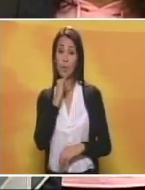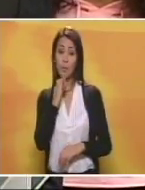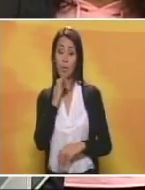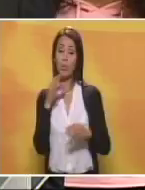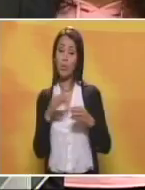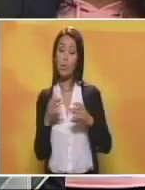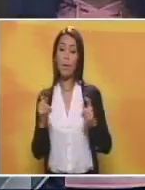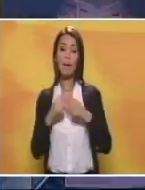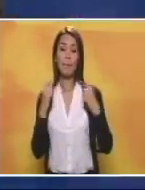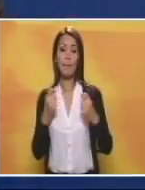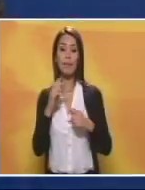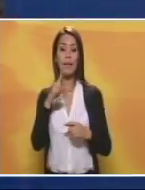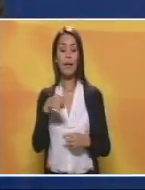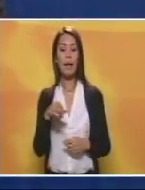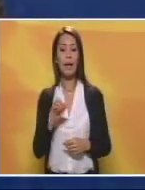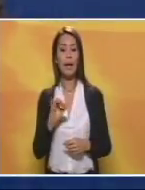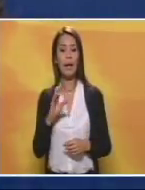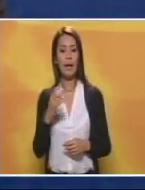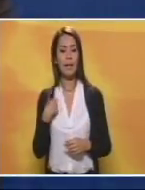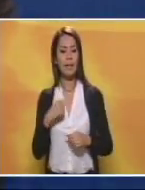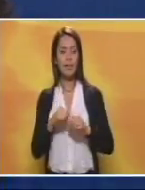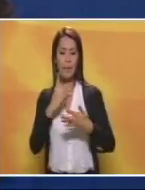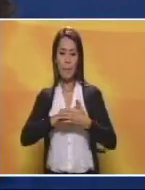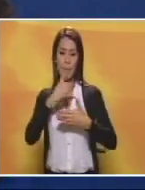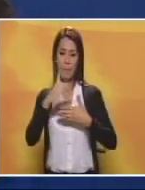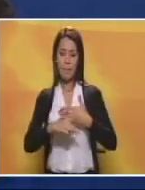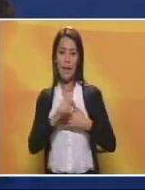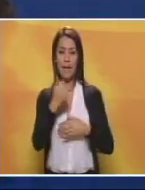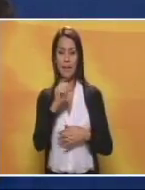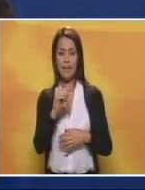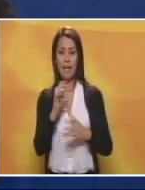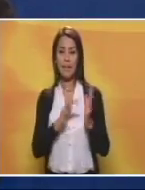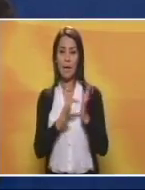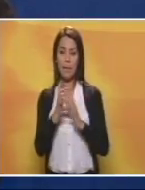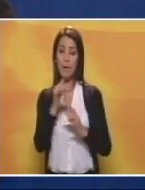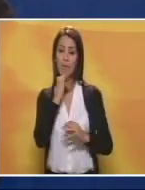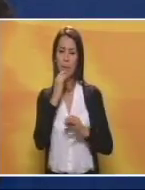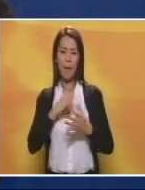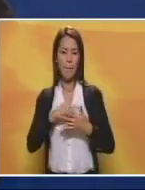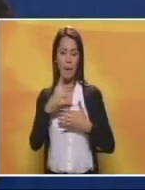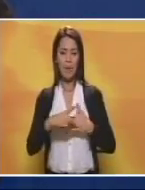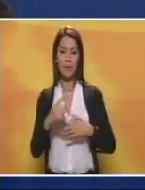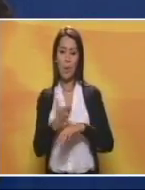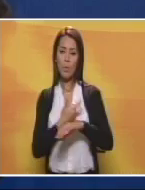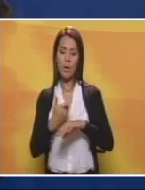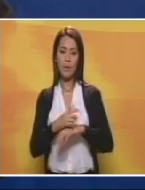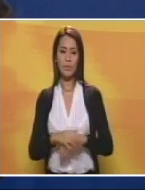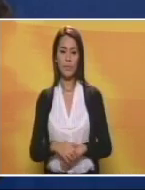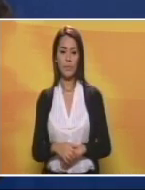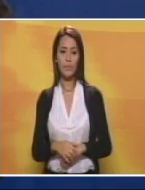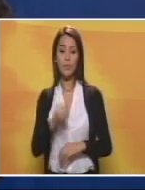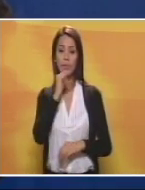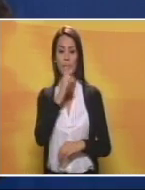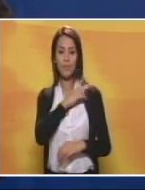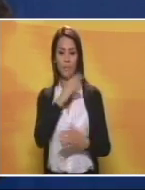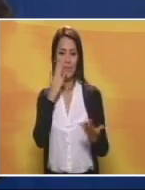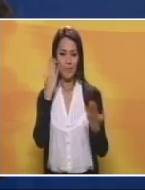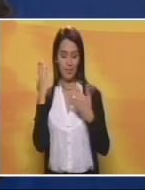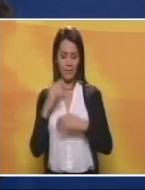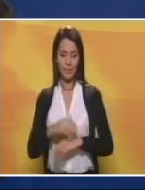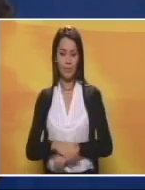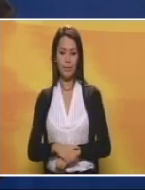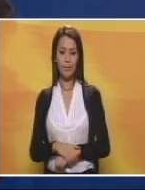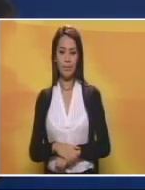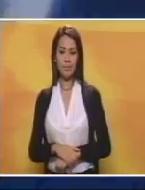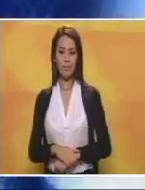que Henry Falcón anunciará su plan de gobierno el próximo 10 de abril. Esto y más esta noche en la emisión estelar de Noticiero Venevisión. Sigan con más de nuestra emisión